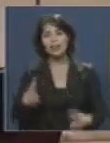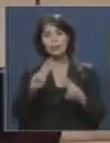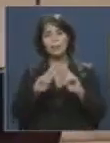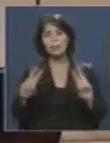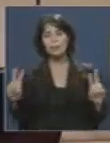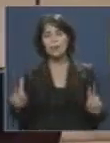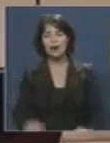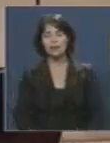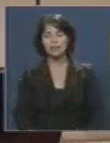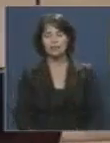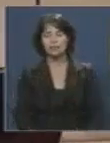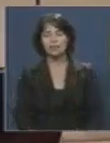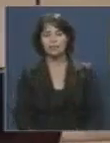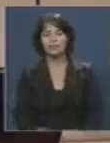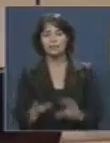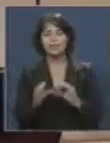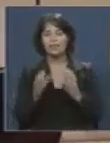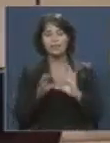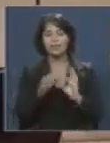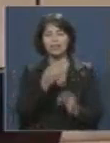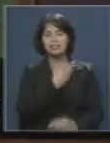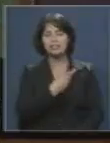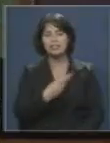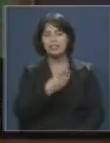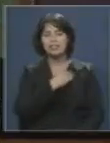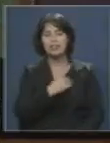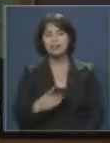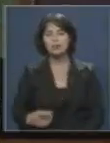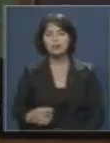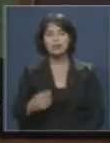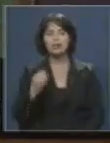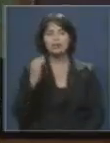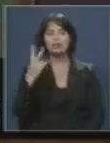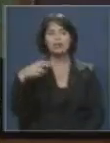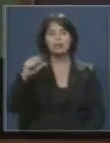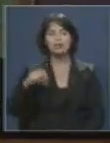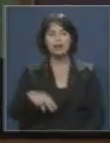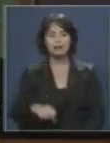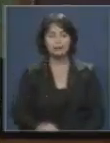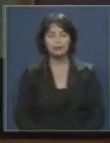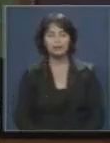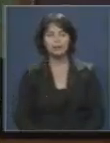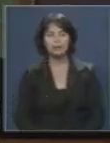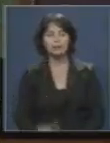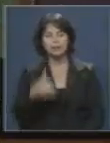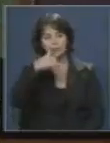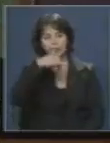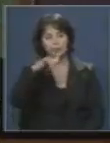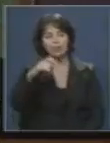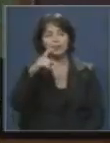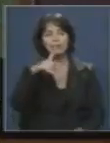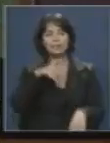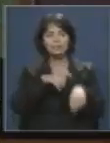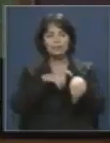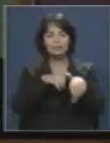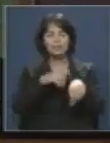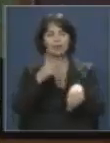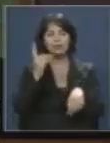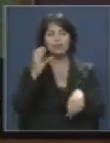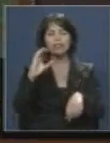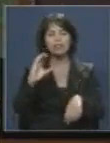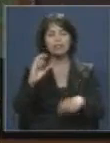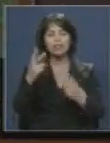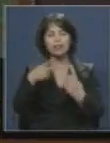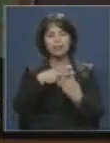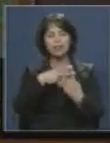Que descanse en paz. Muchas gracias, don Iván. A continuación, en el tiempo de la democracia